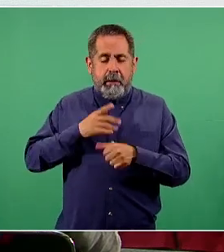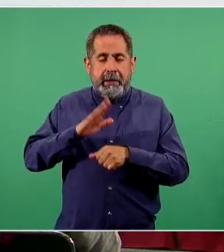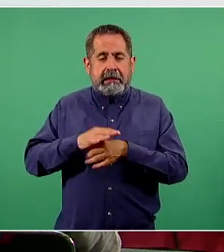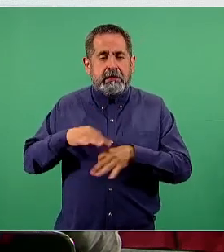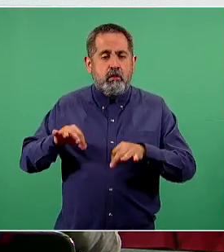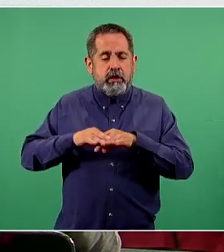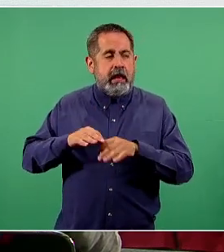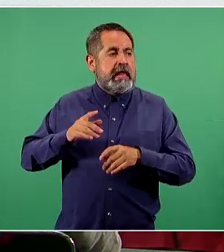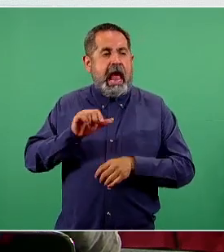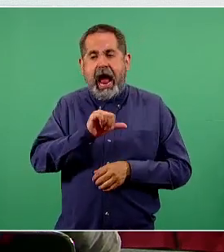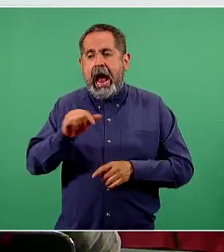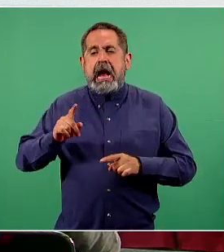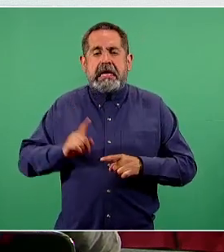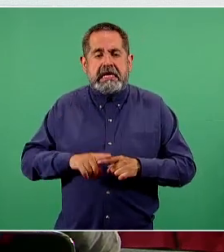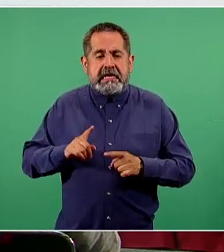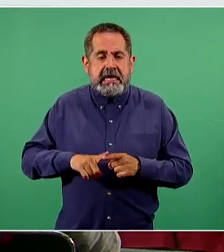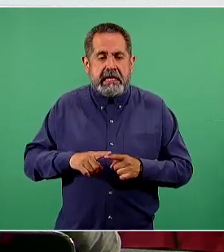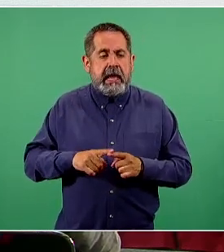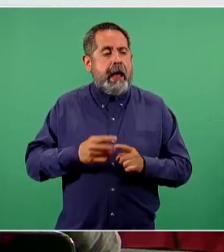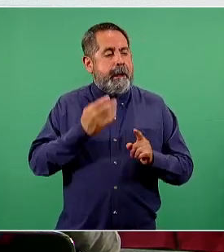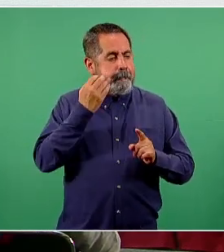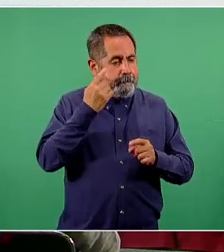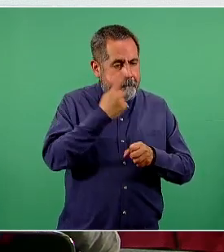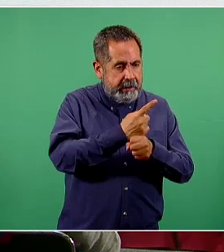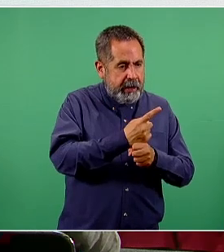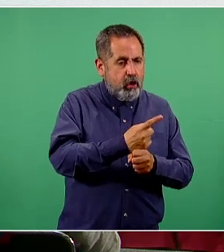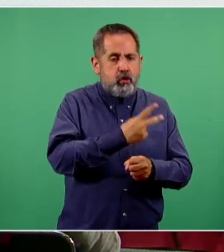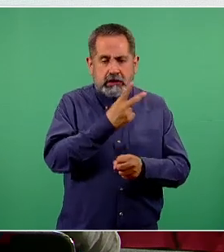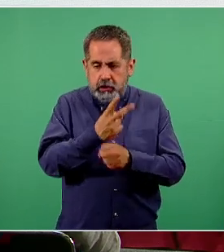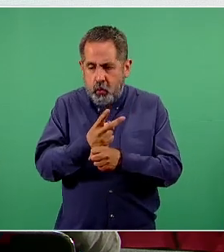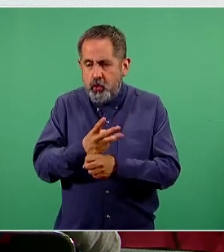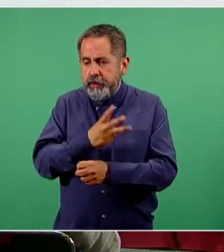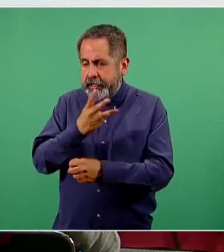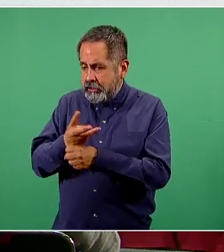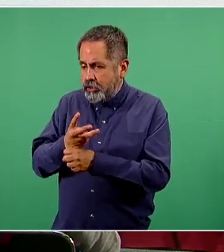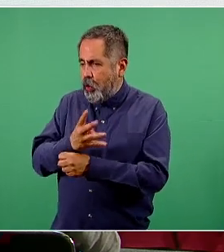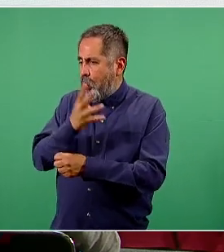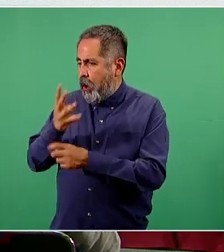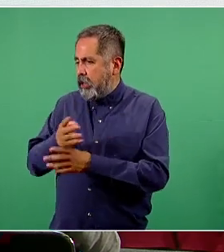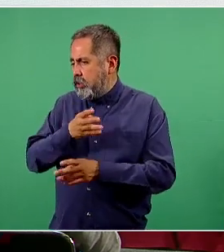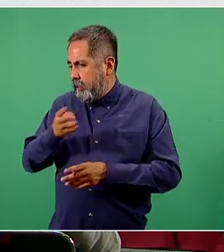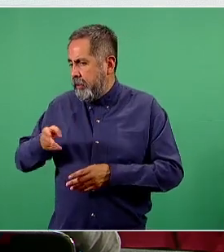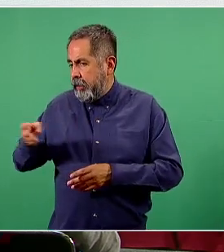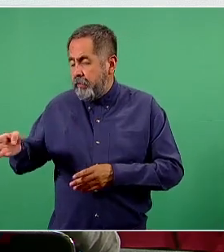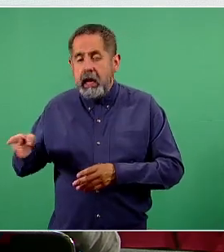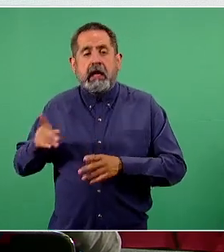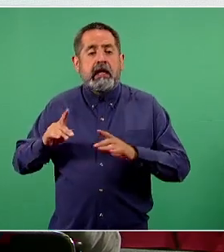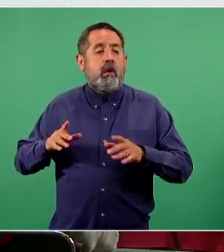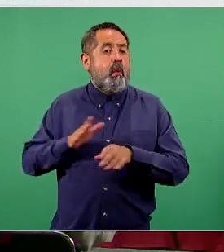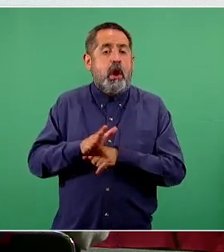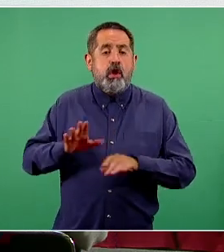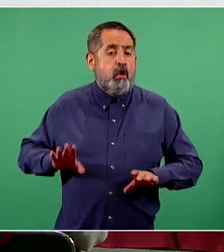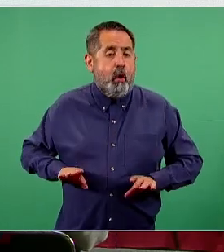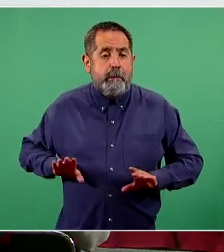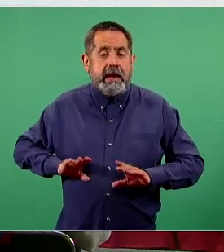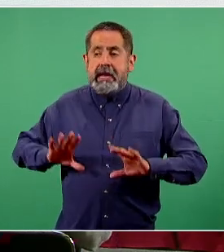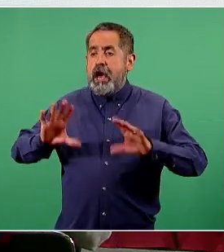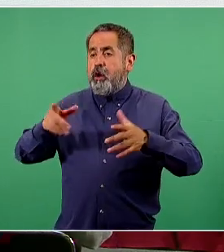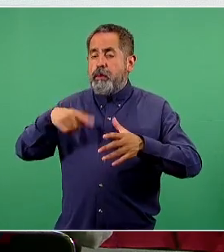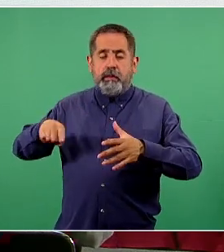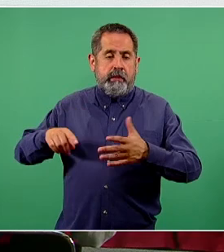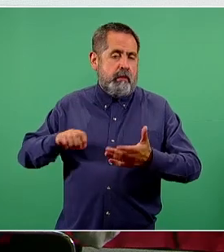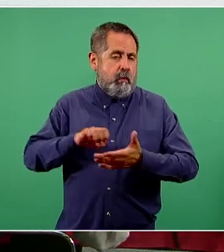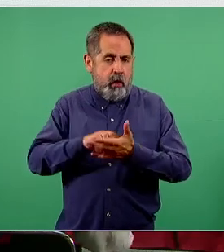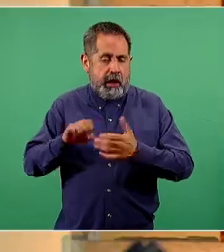hecho del orden en que se van vacunando a las poblaciones está determinado por ese interés colectivo. Si una